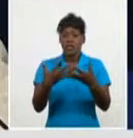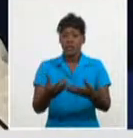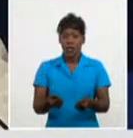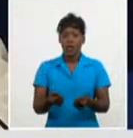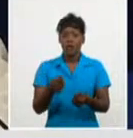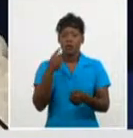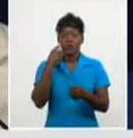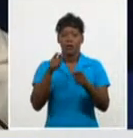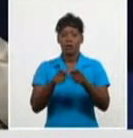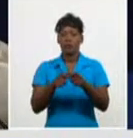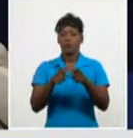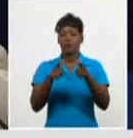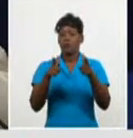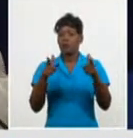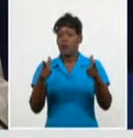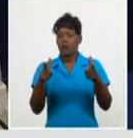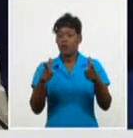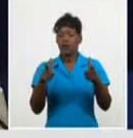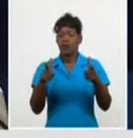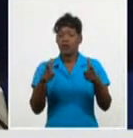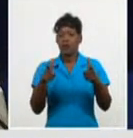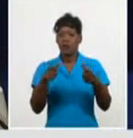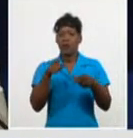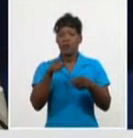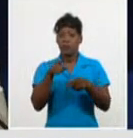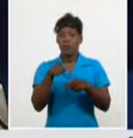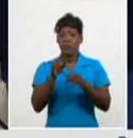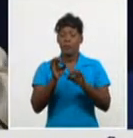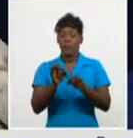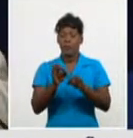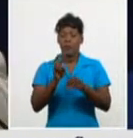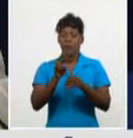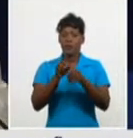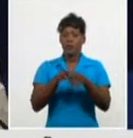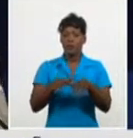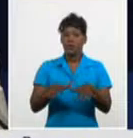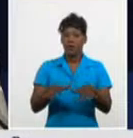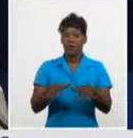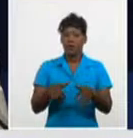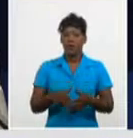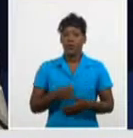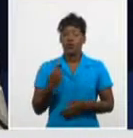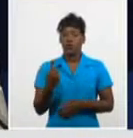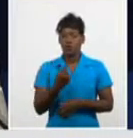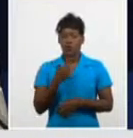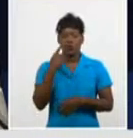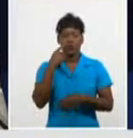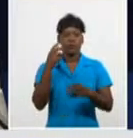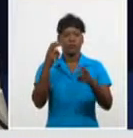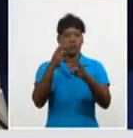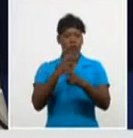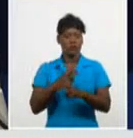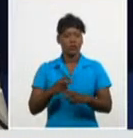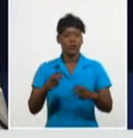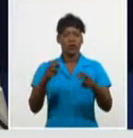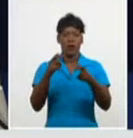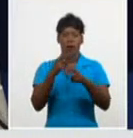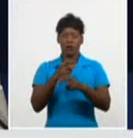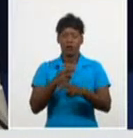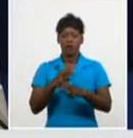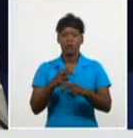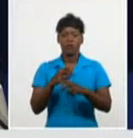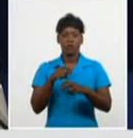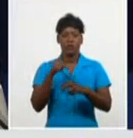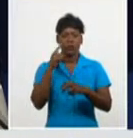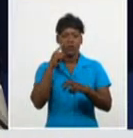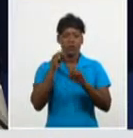incrementa. Después en el verano baja. Estuvimos revisando varios artículos más actualizados